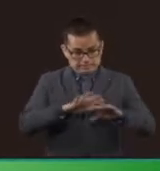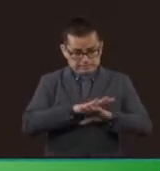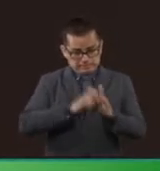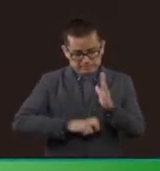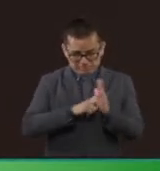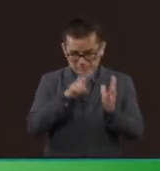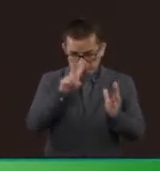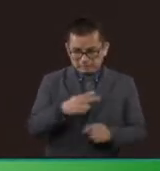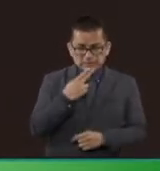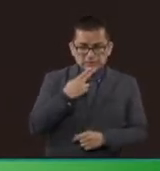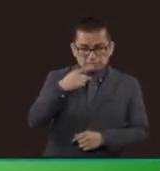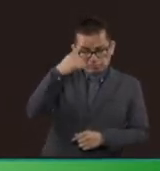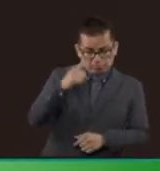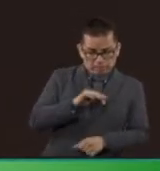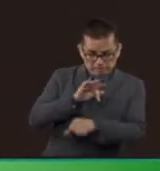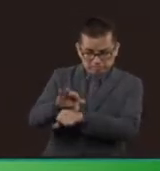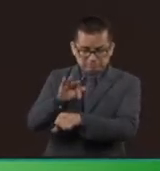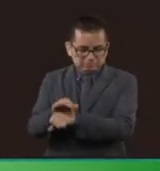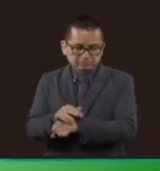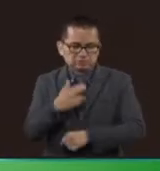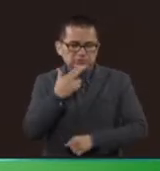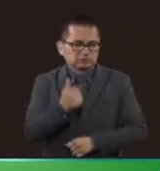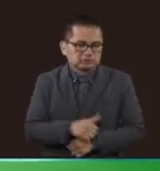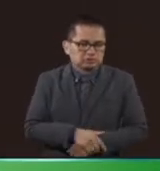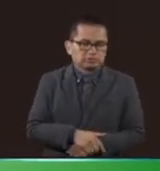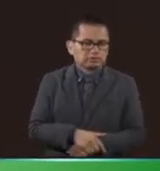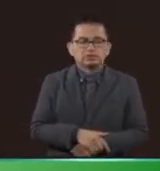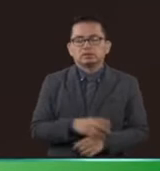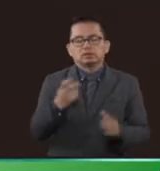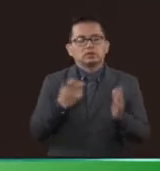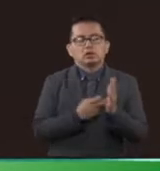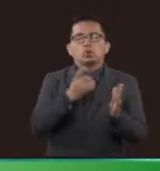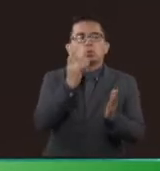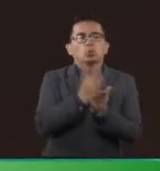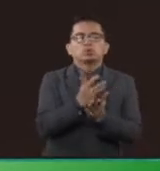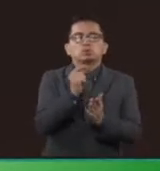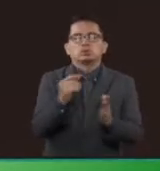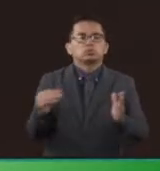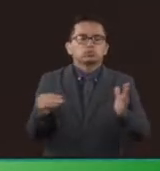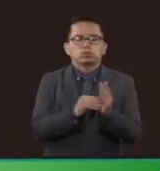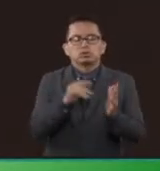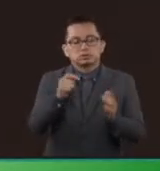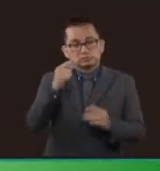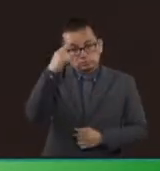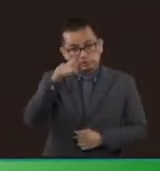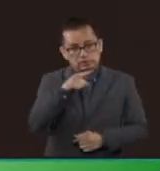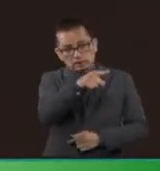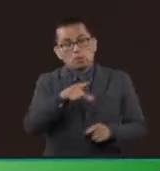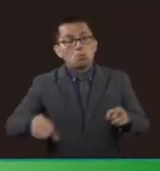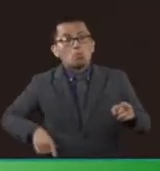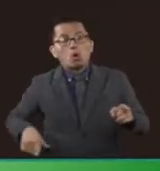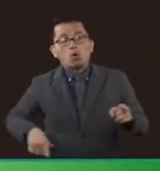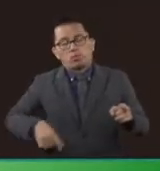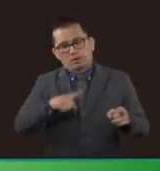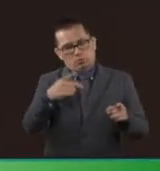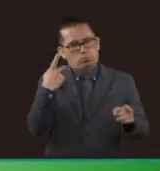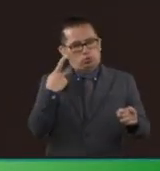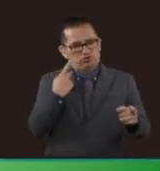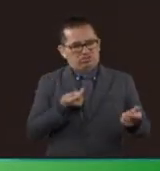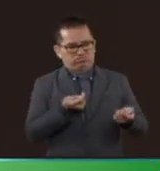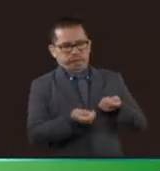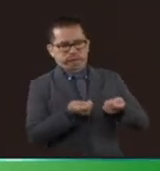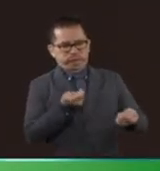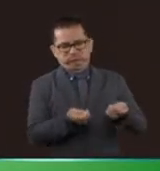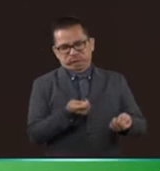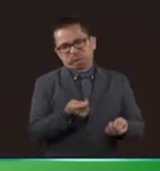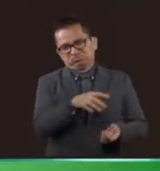contribuye nada a ese propósito sino que únicamente abre la puerta a un control político de poder judicial de la